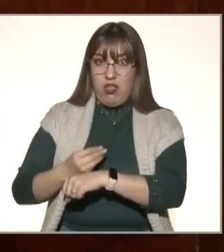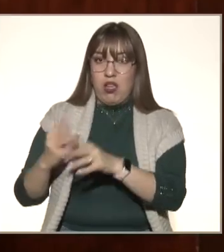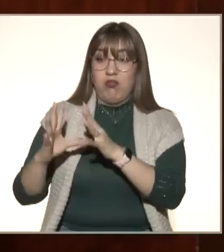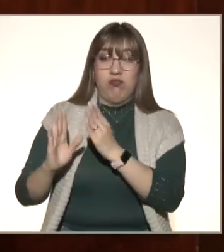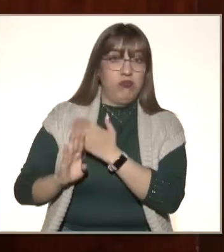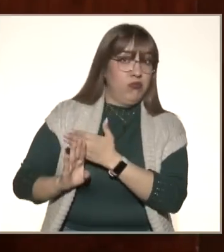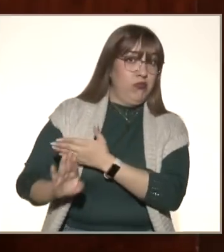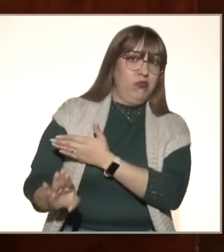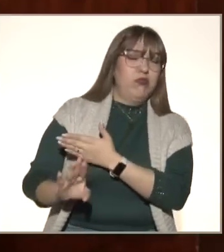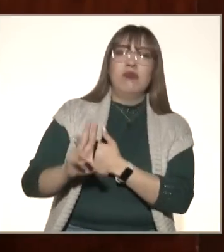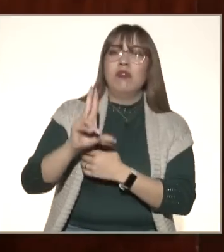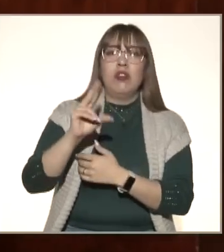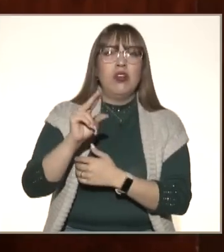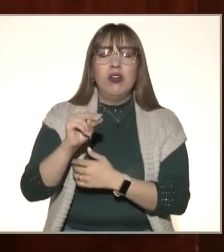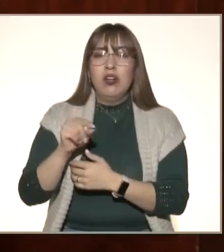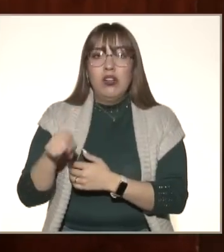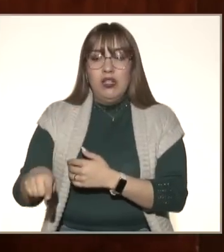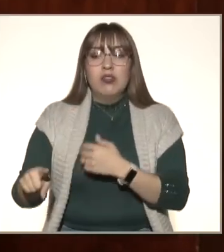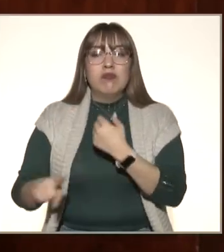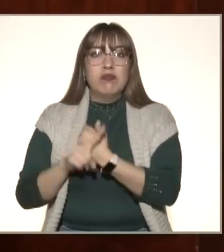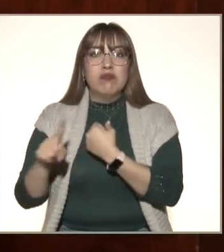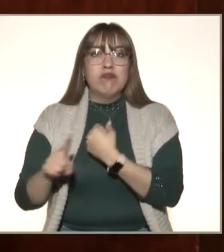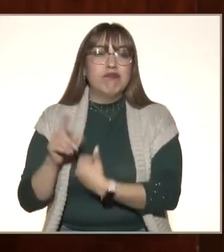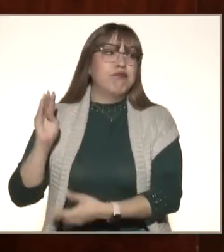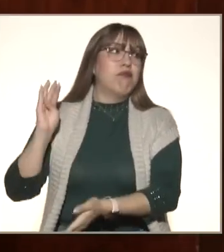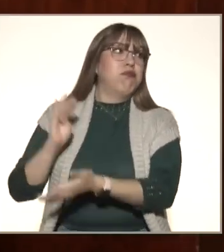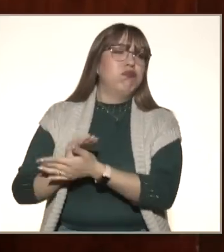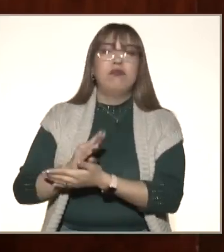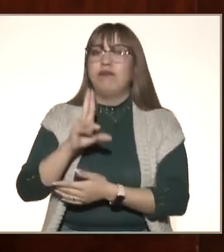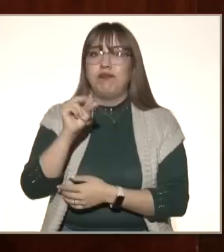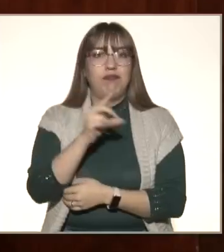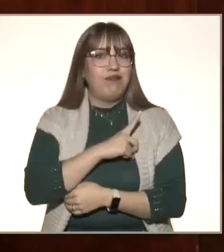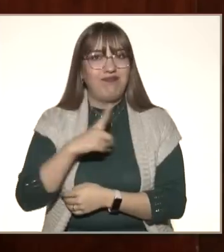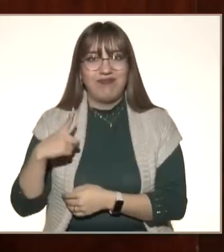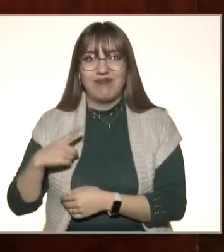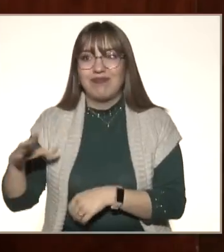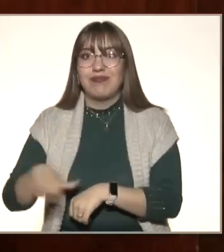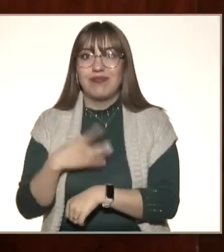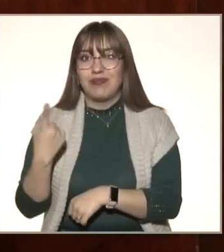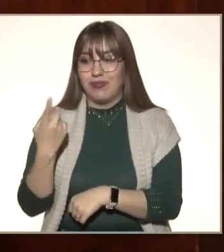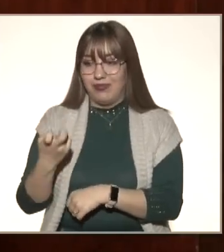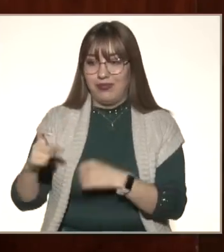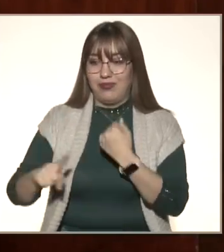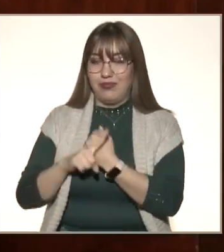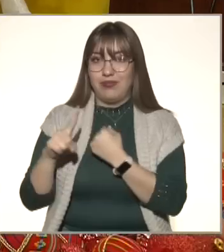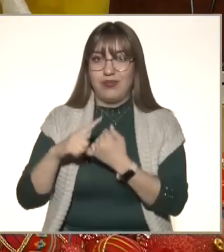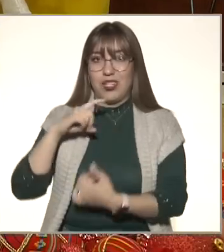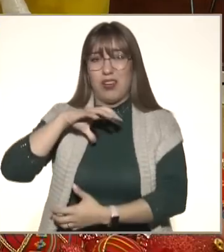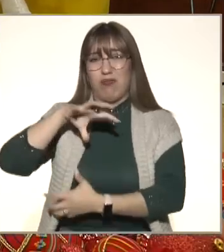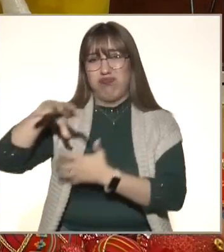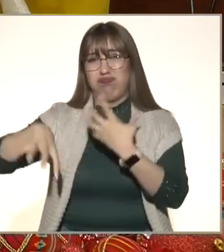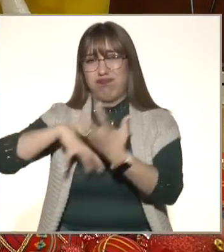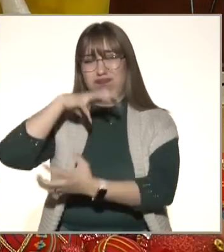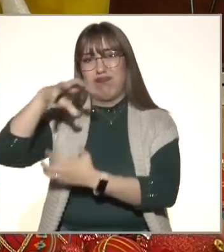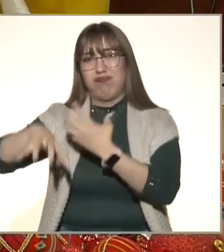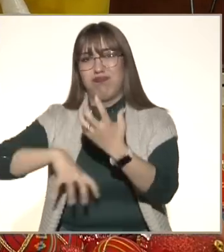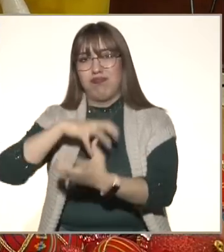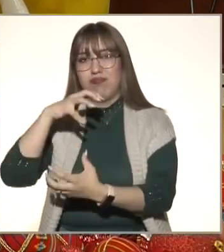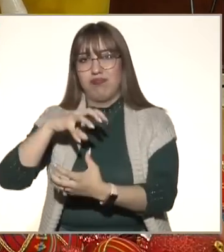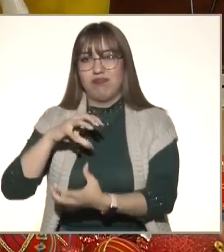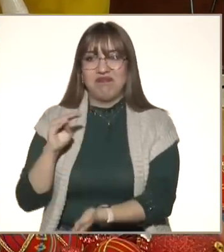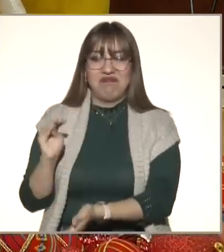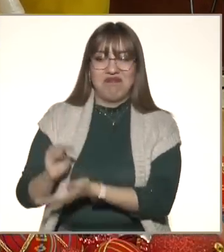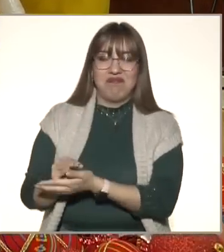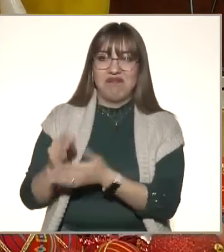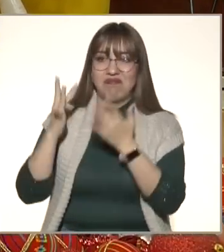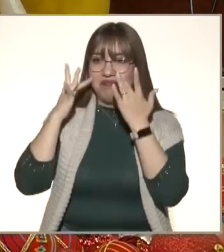están ahí en la convivencia, ignorándolos tampoco porque crecen como bola de nieve en caída libre y rechazándolos menos porque